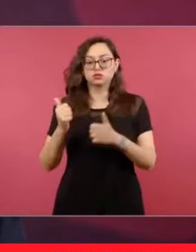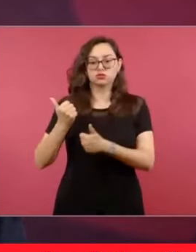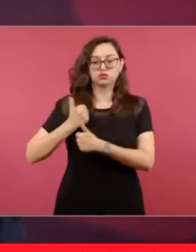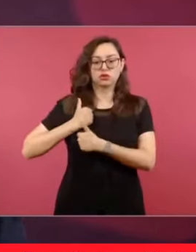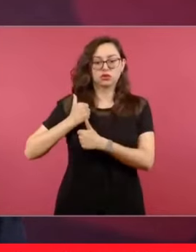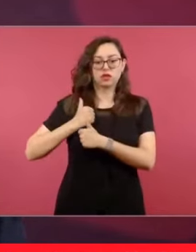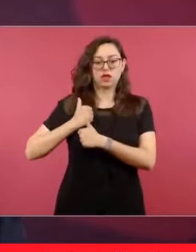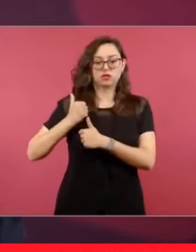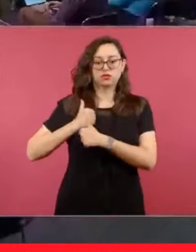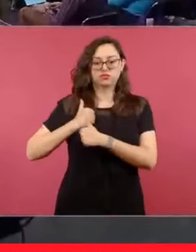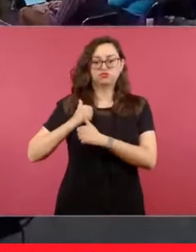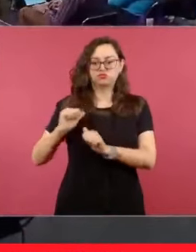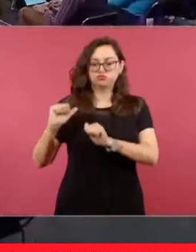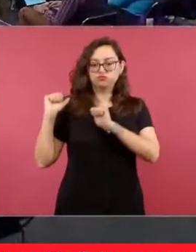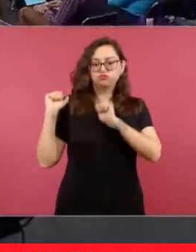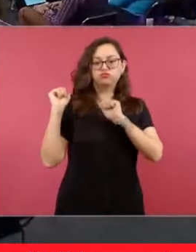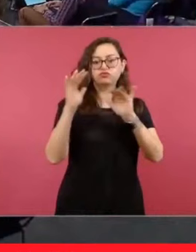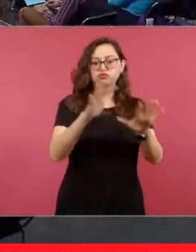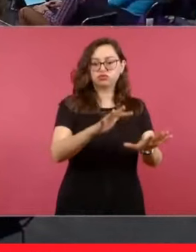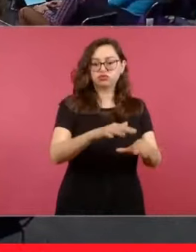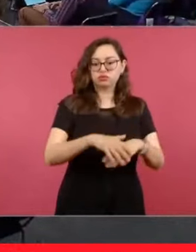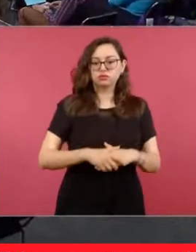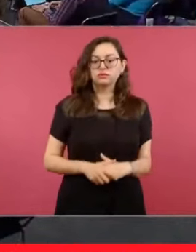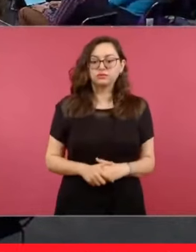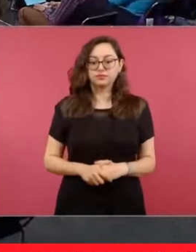que ya se encu en este